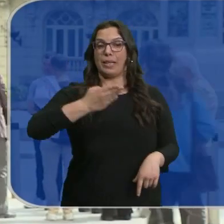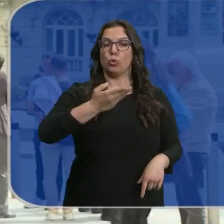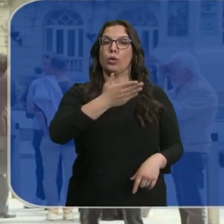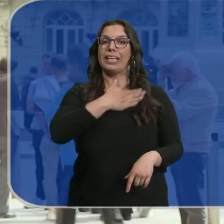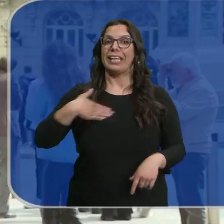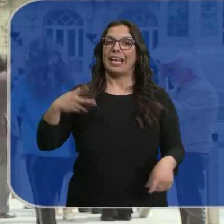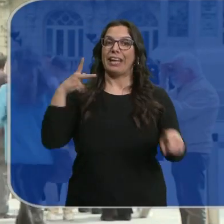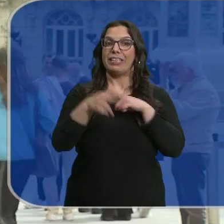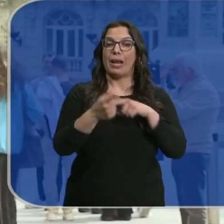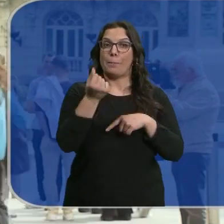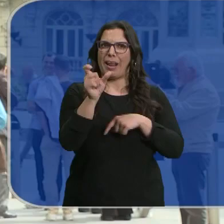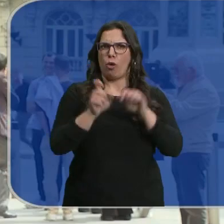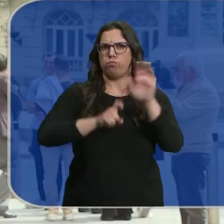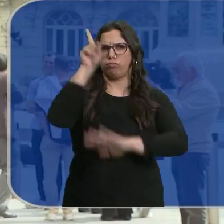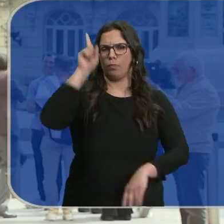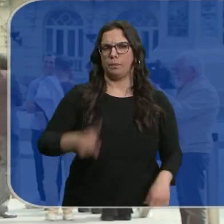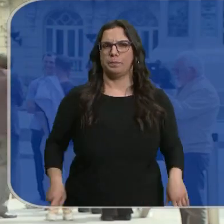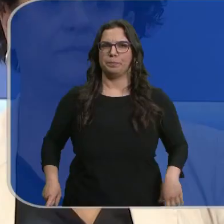especulación y evitar que los precios se disparen.